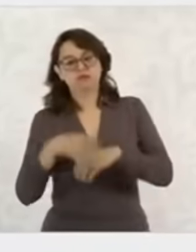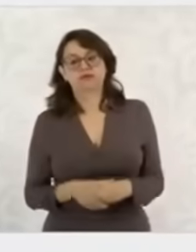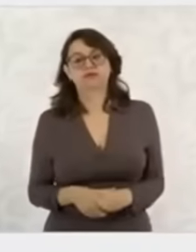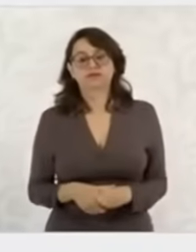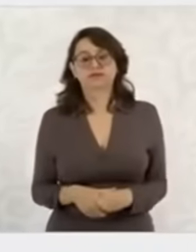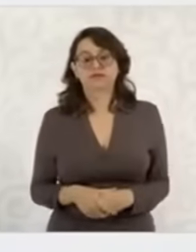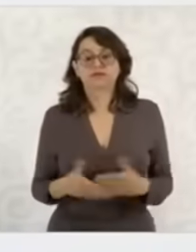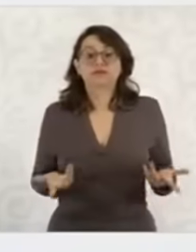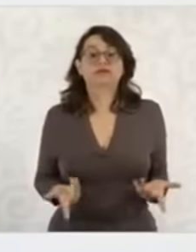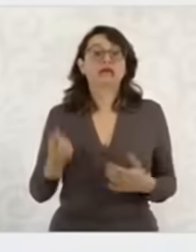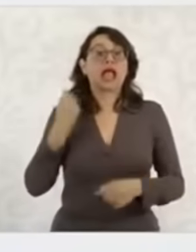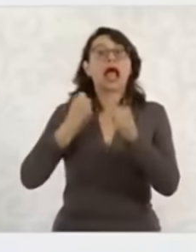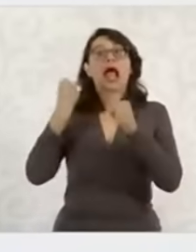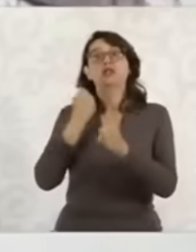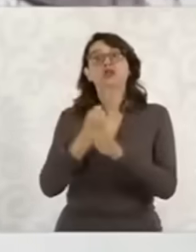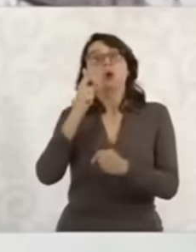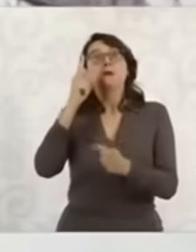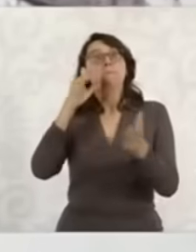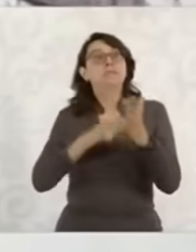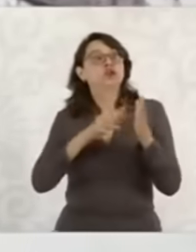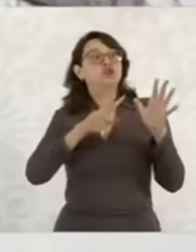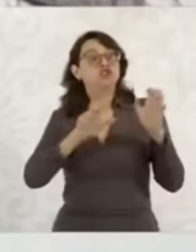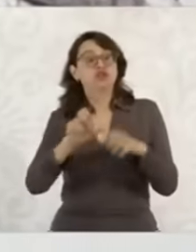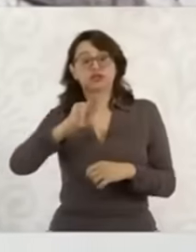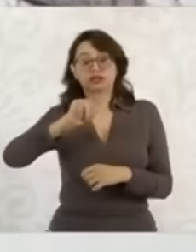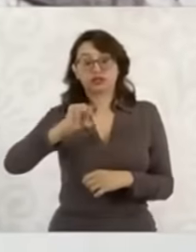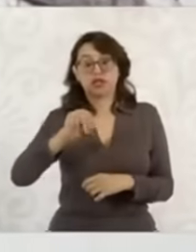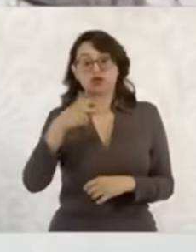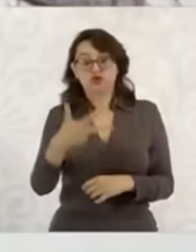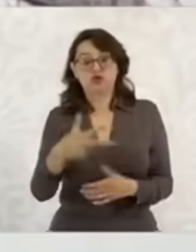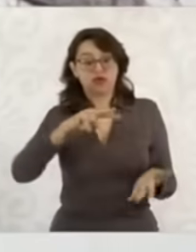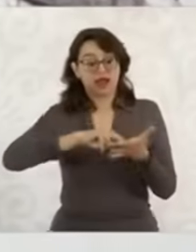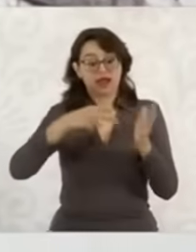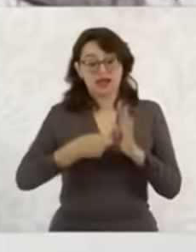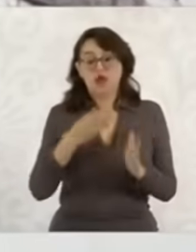en 1988 del ingeniero Cárdenas.